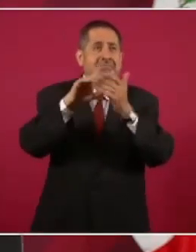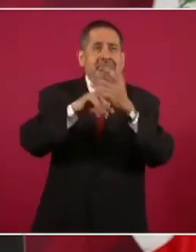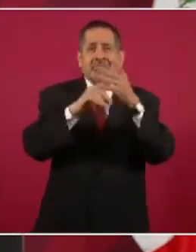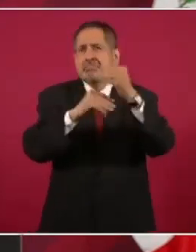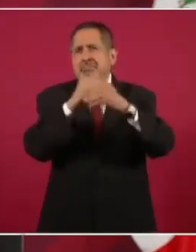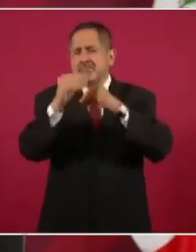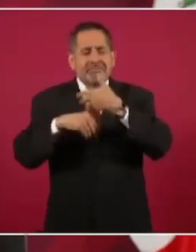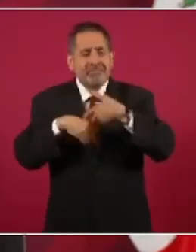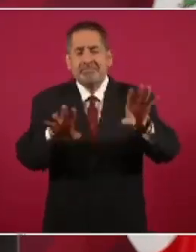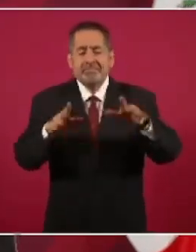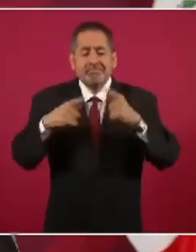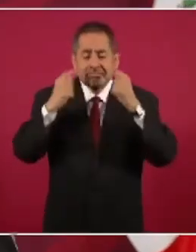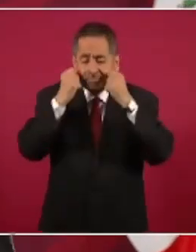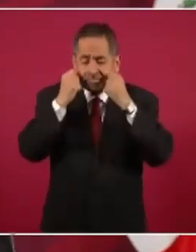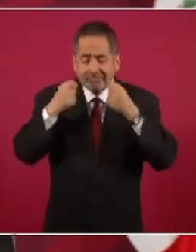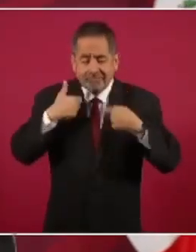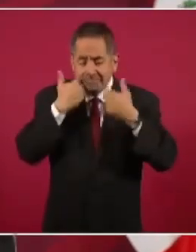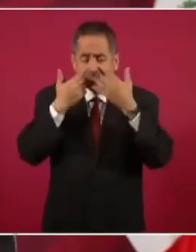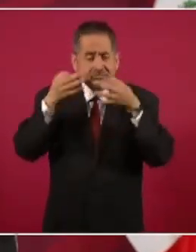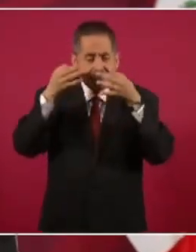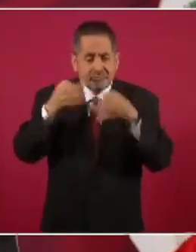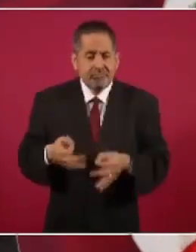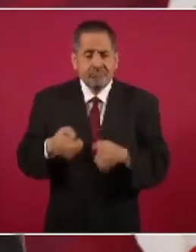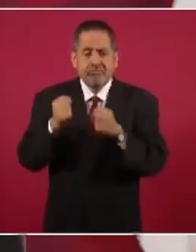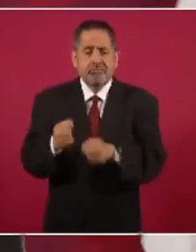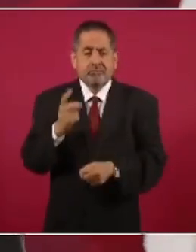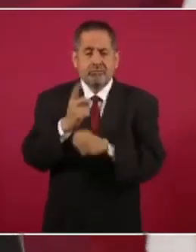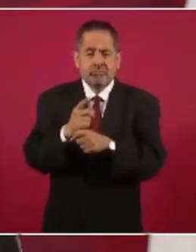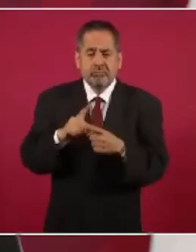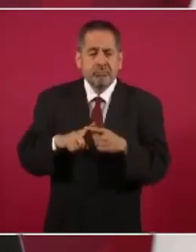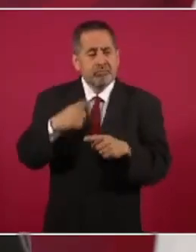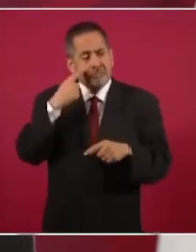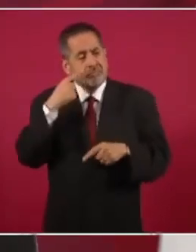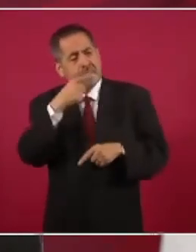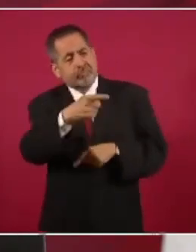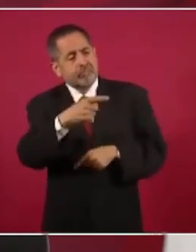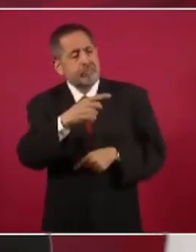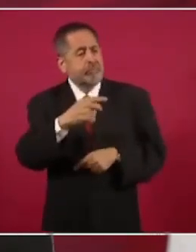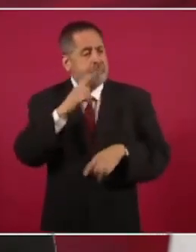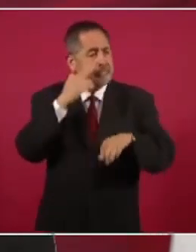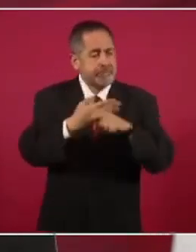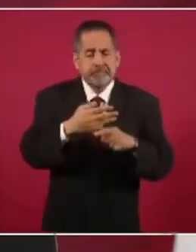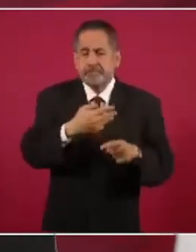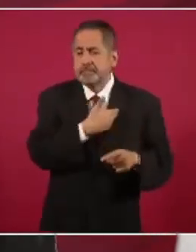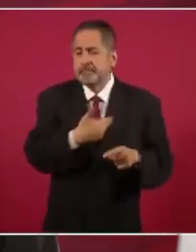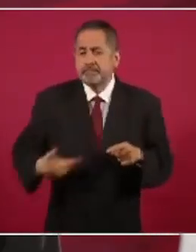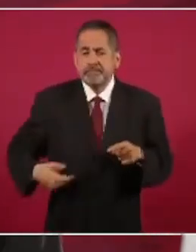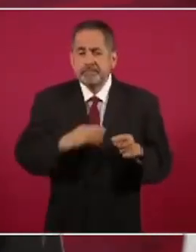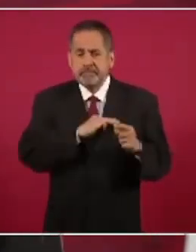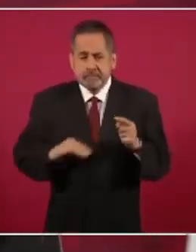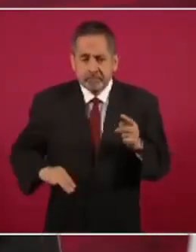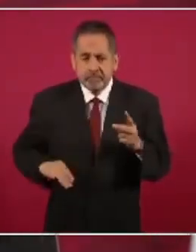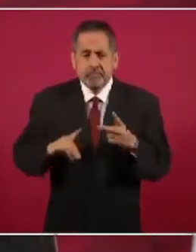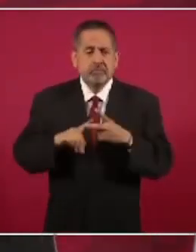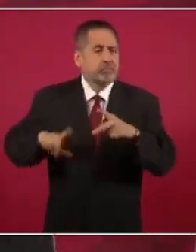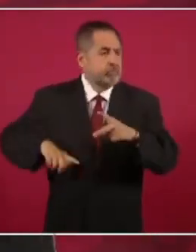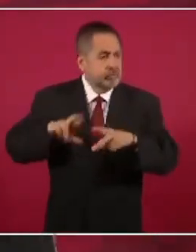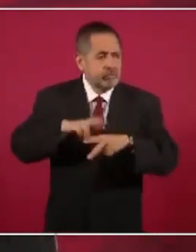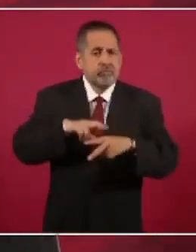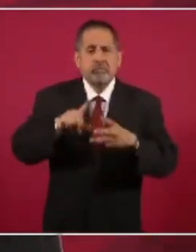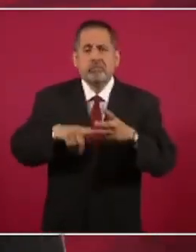ni le importa quién es el responsable, si es el presidente municipal, si son los gobernadores, si es el presidente de la